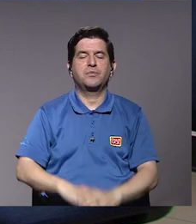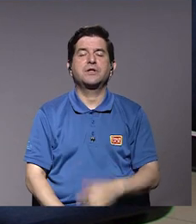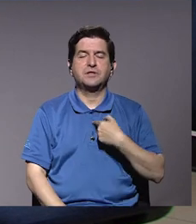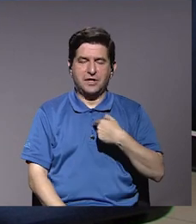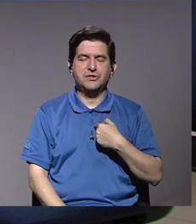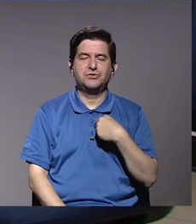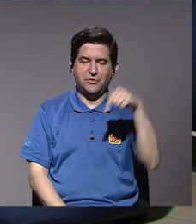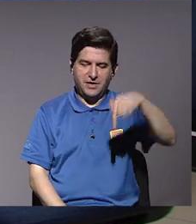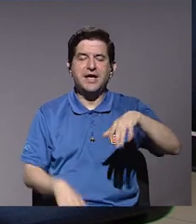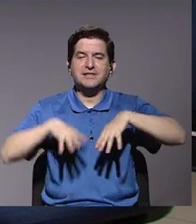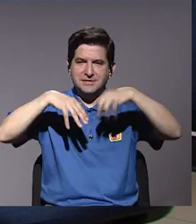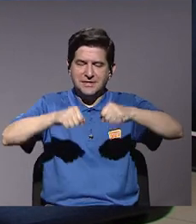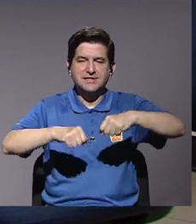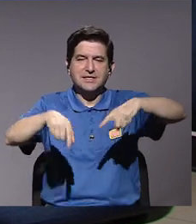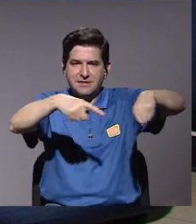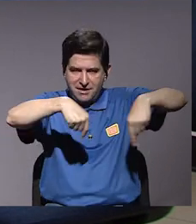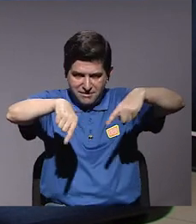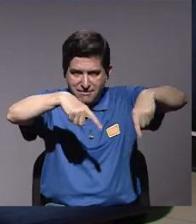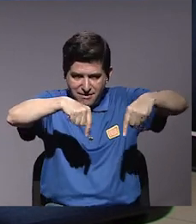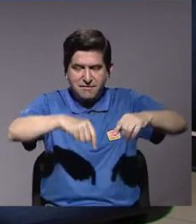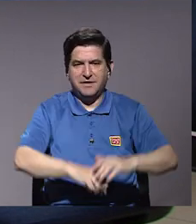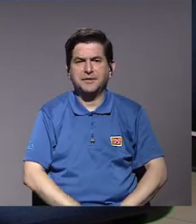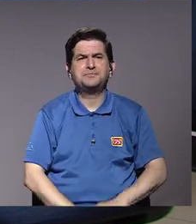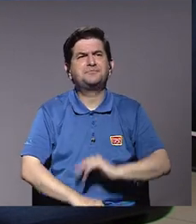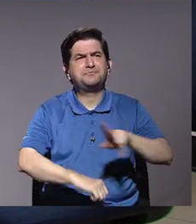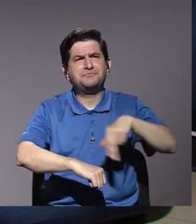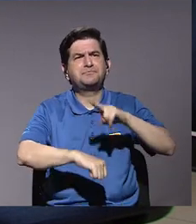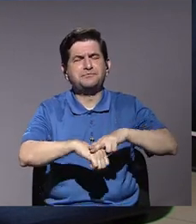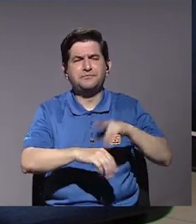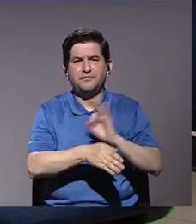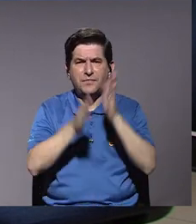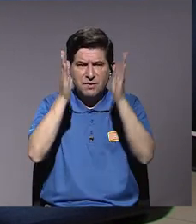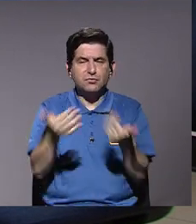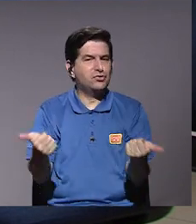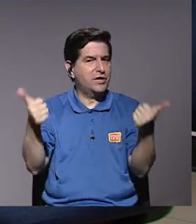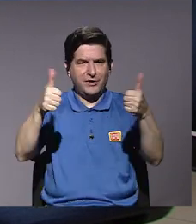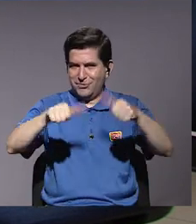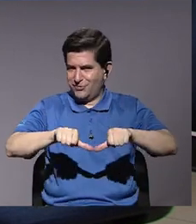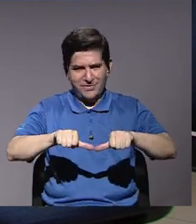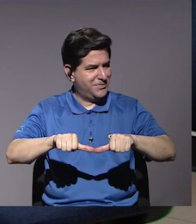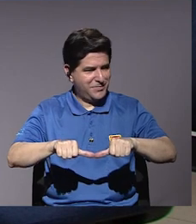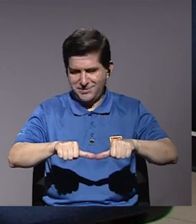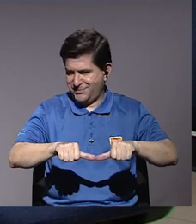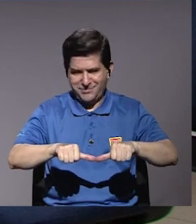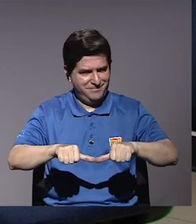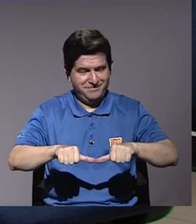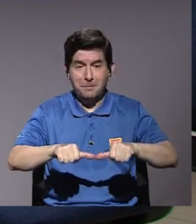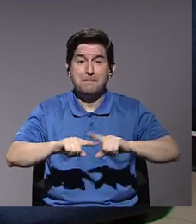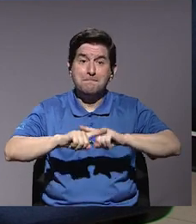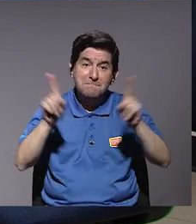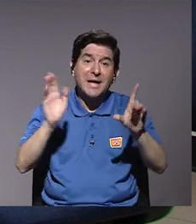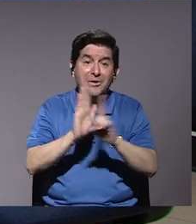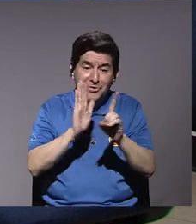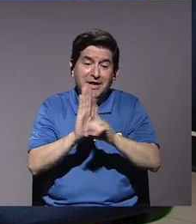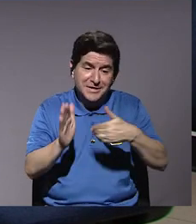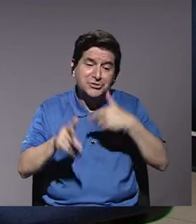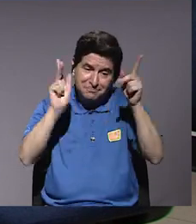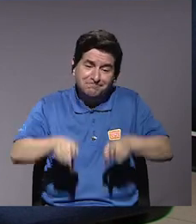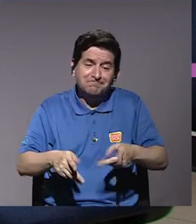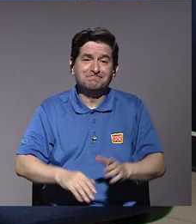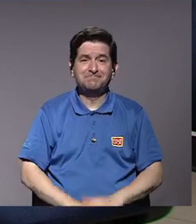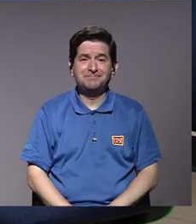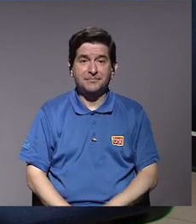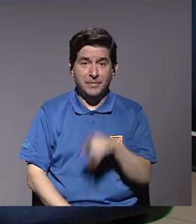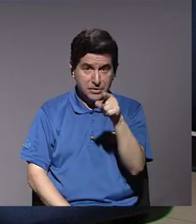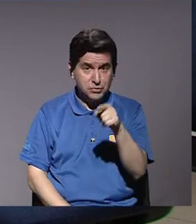mire, lo voy a grabar. Sí. Entonces, generalmente los funcionarios no estamos de acuerdo en que nos graben, ¿verdad? Uh-huh. Pero es un derecho de la